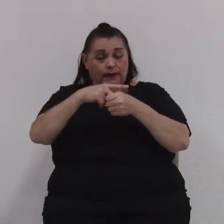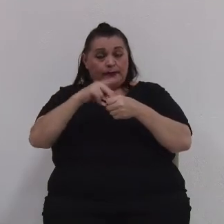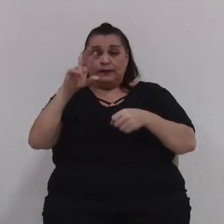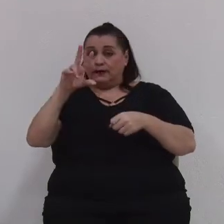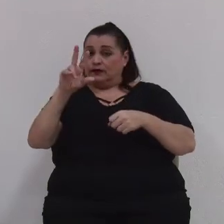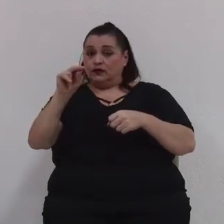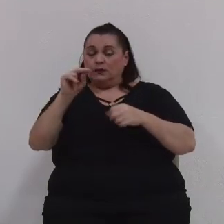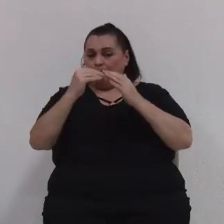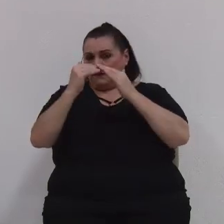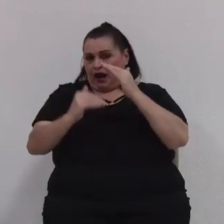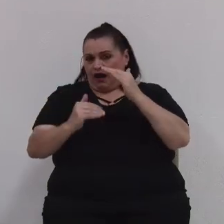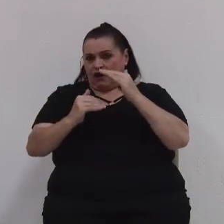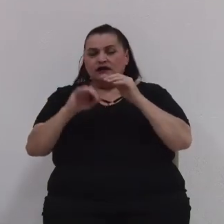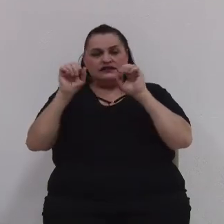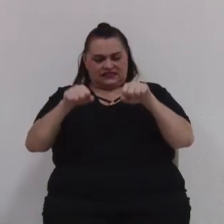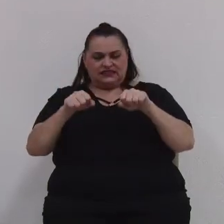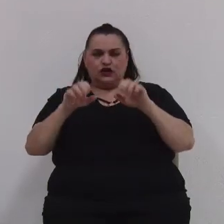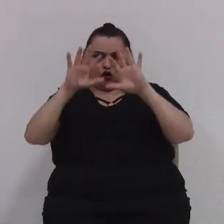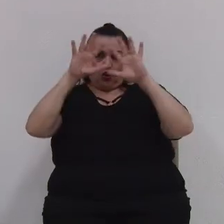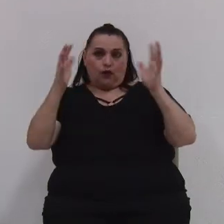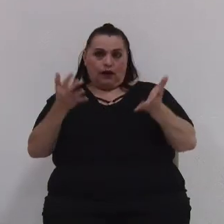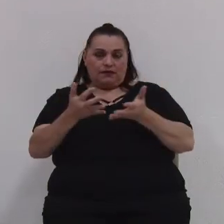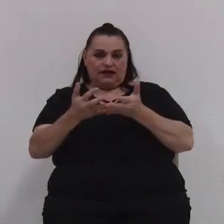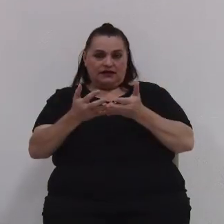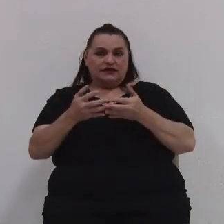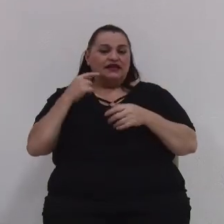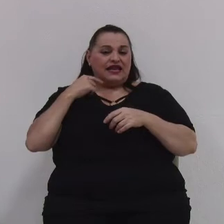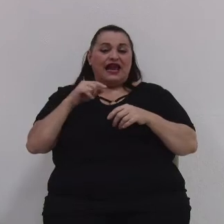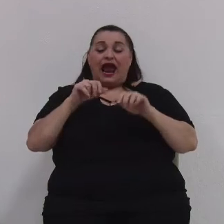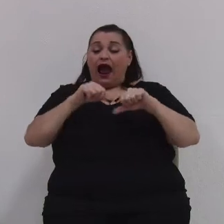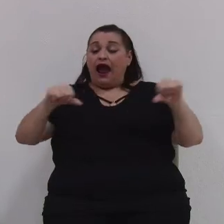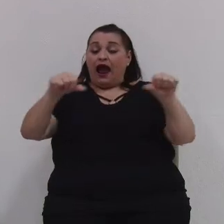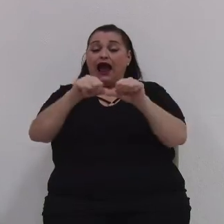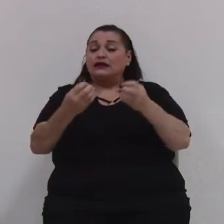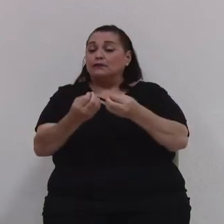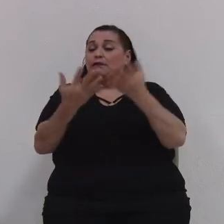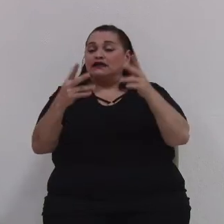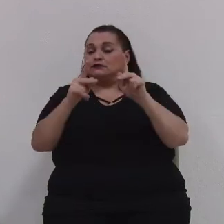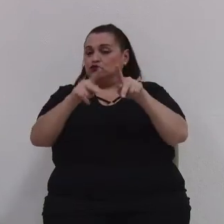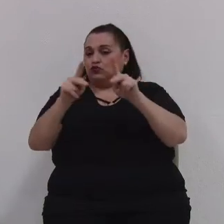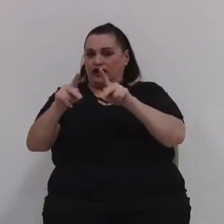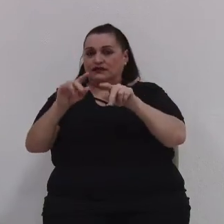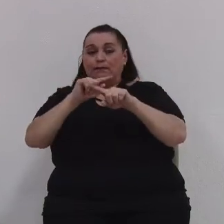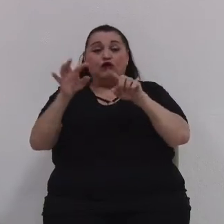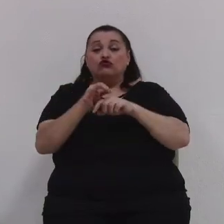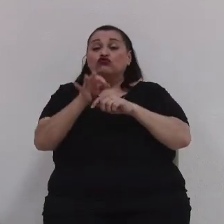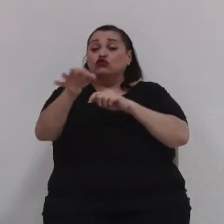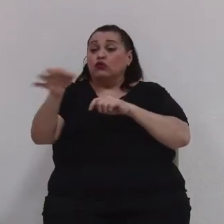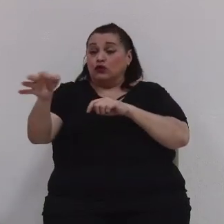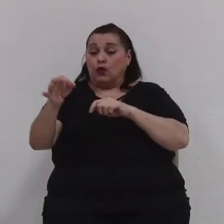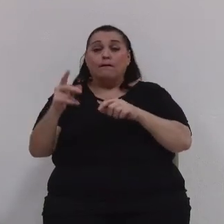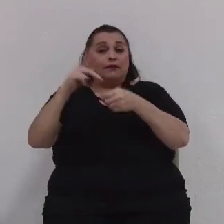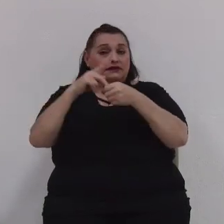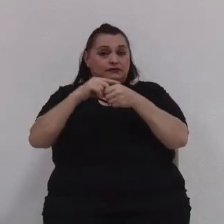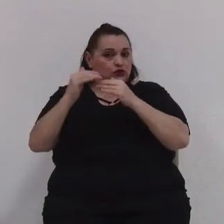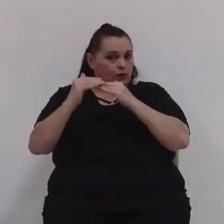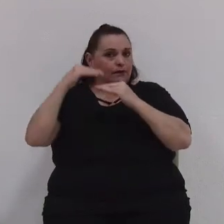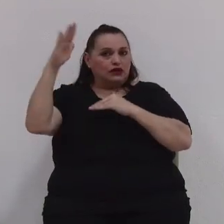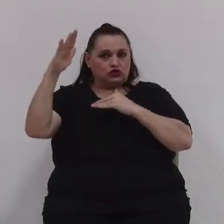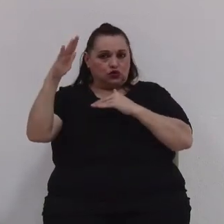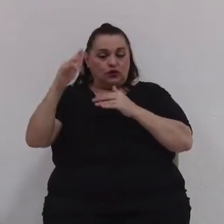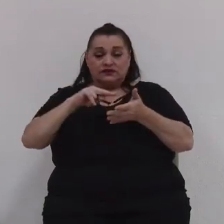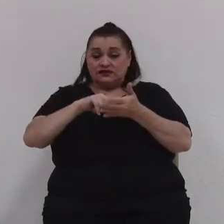es baja. Globalmente sí, es baja en las áreas urbanas más pobladas, no en los territorios rurales. Ahí la participación es mucho mayor. Y la